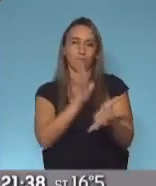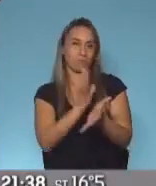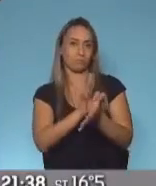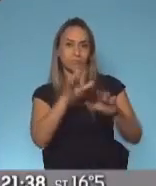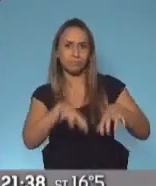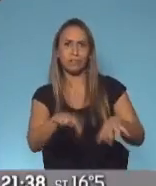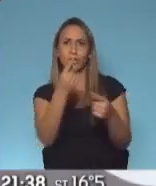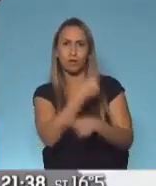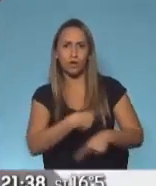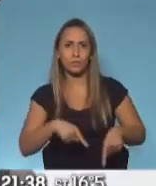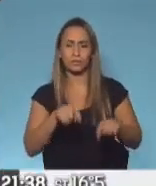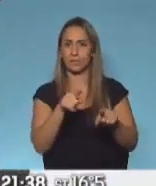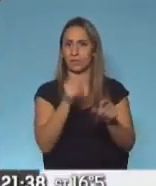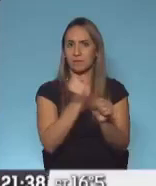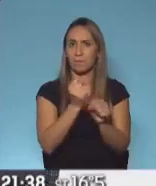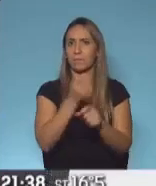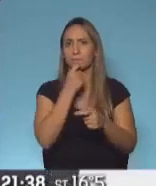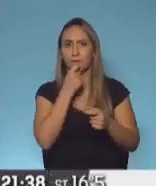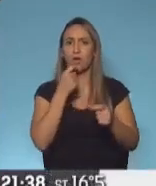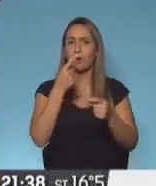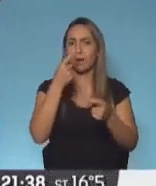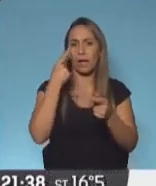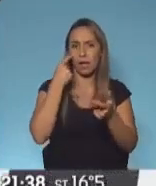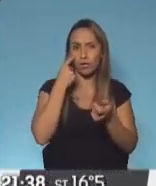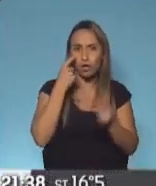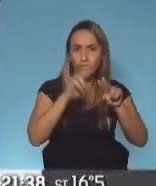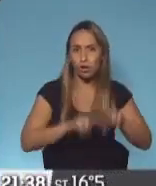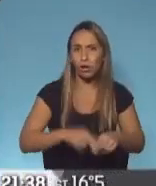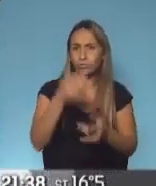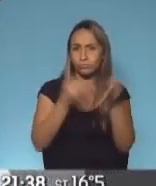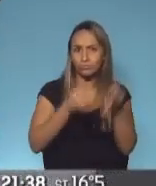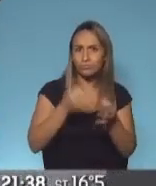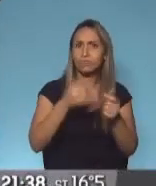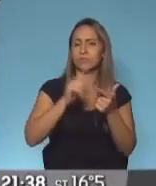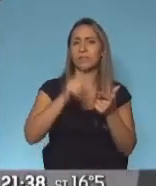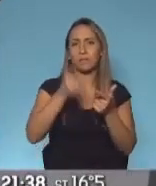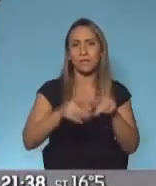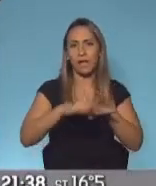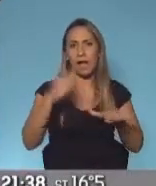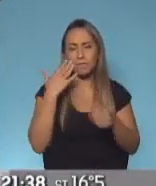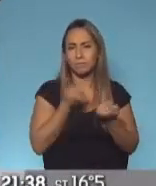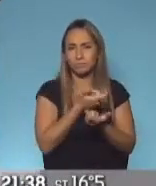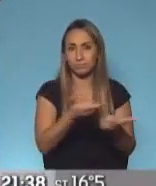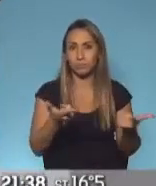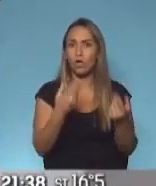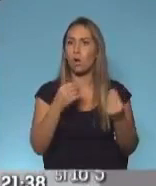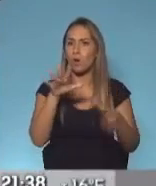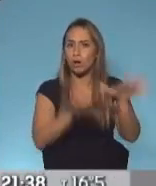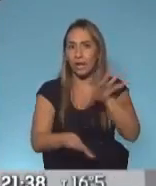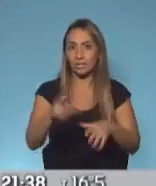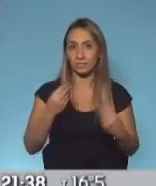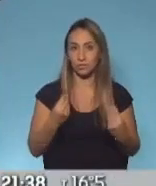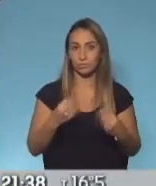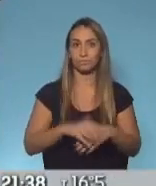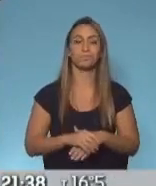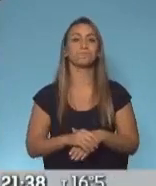insumos importados, reactivos, distribución de reactivos en los 35 centros habilitados, pero sobre todas las